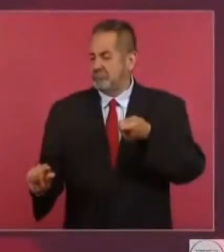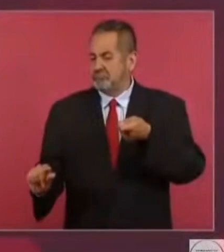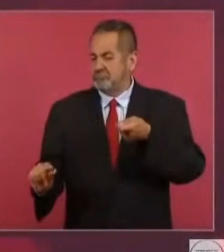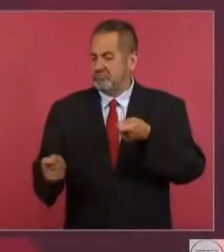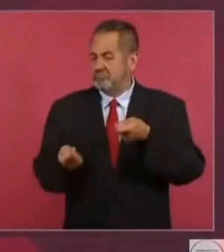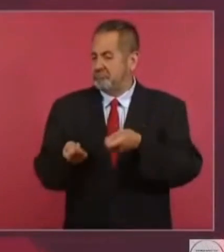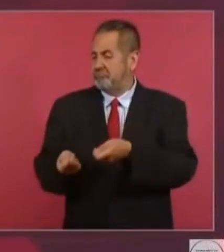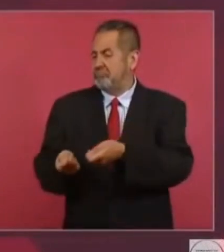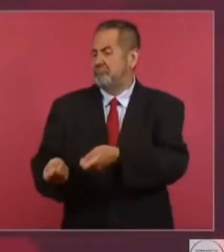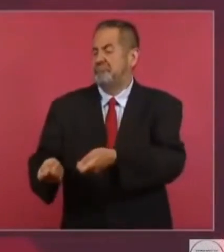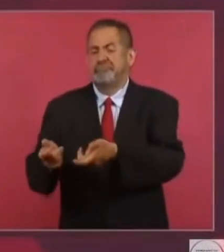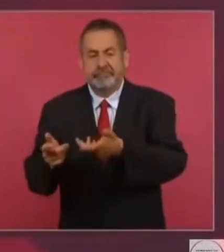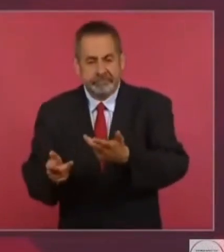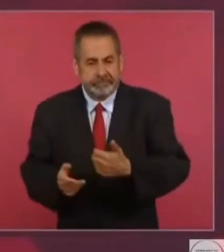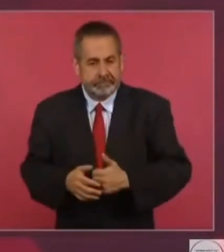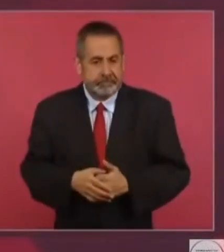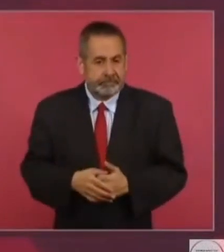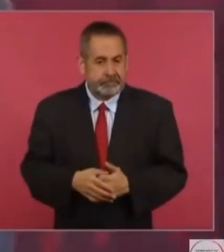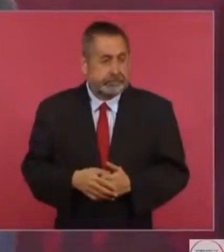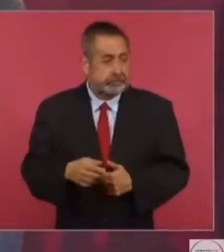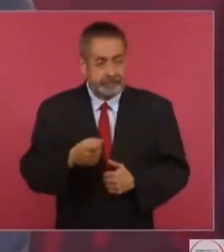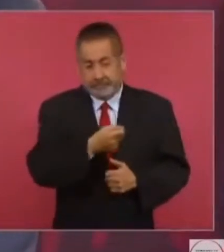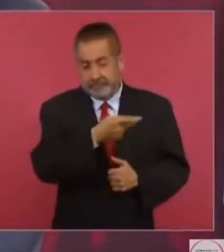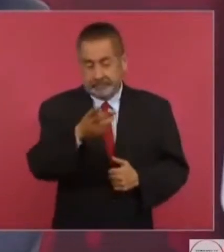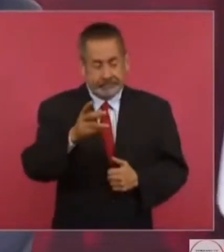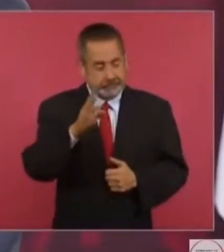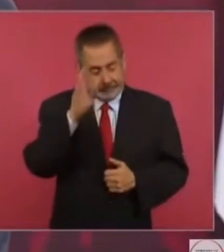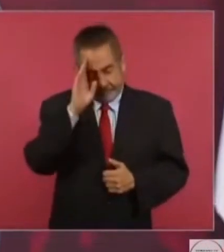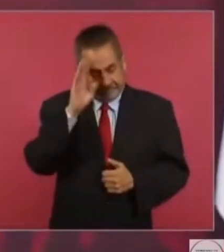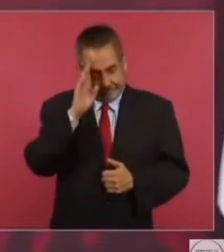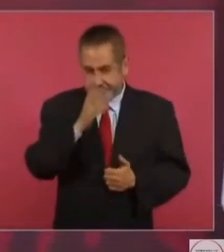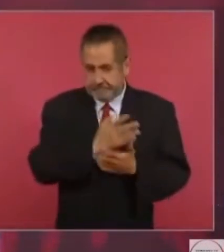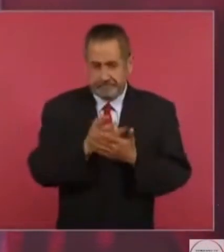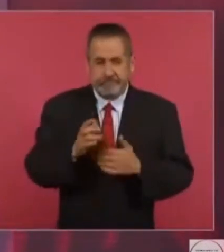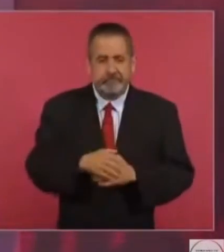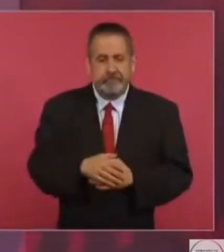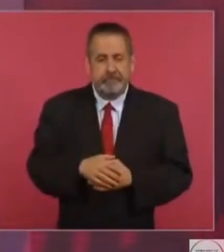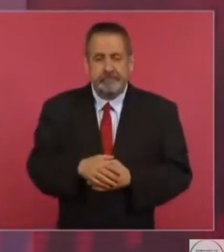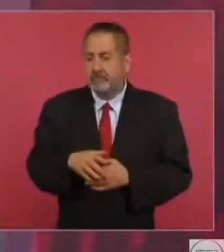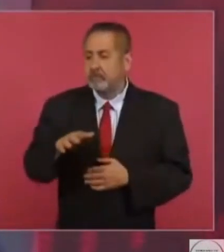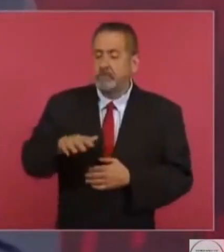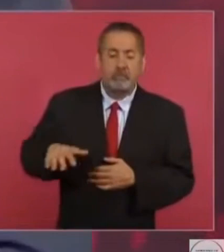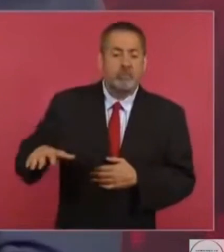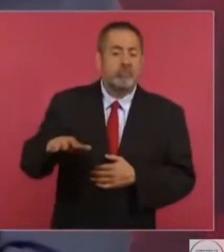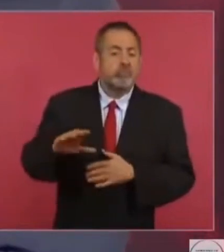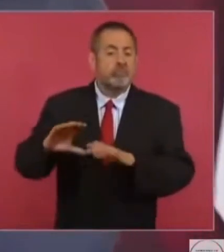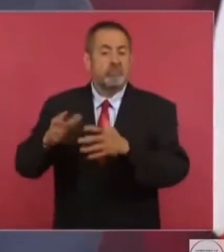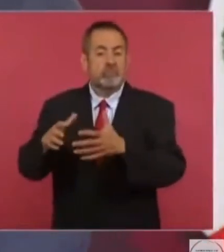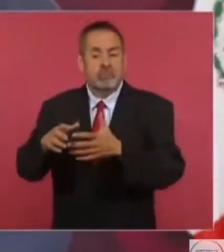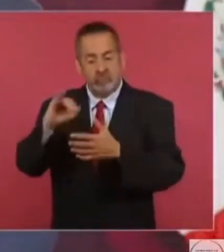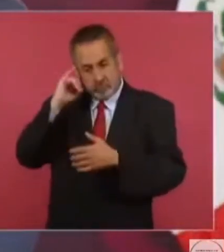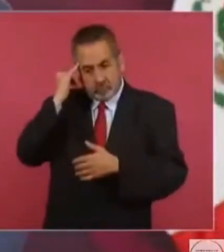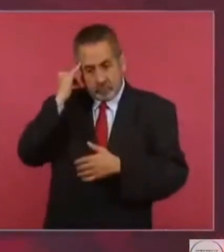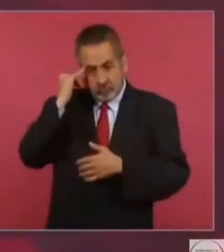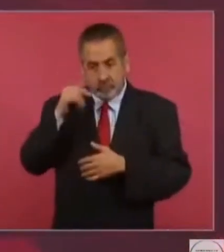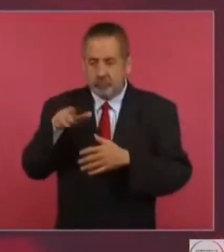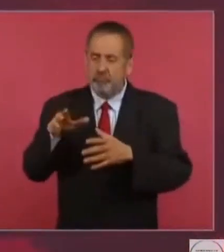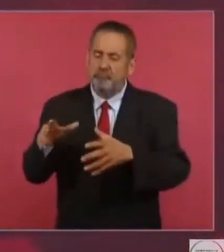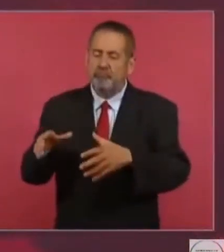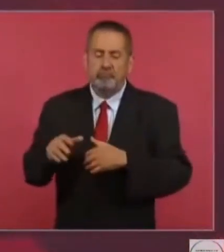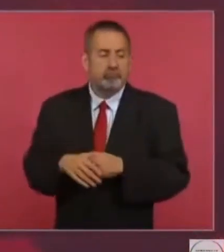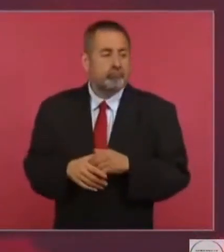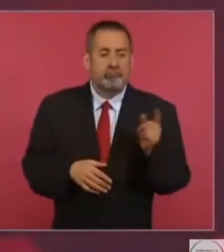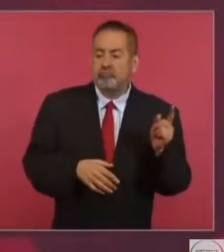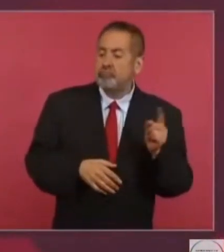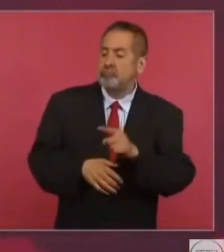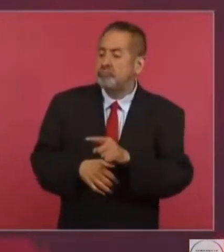Llegaban al extremo de que en las poblaciones indígenas se prohibía